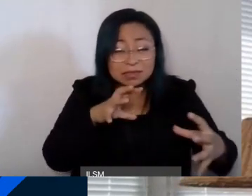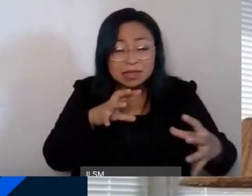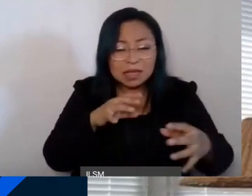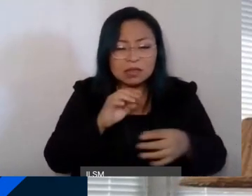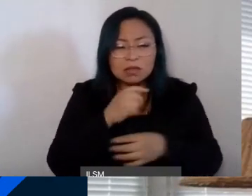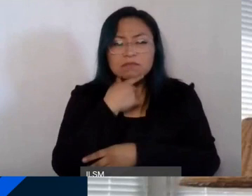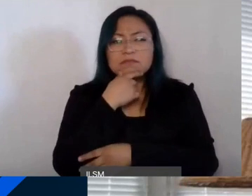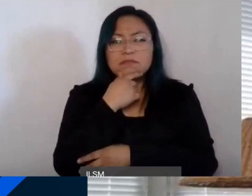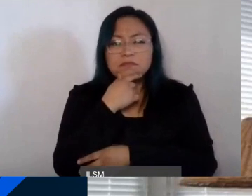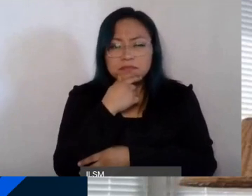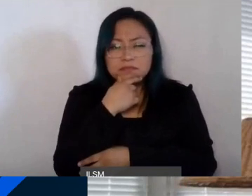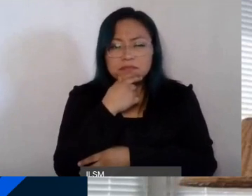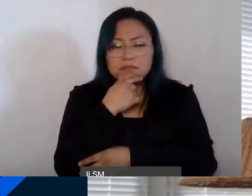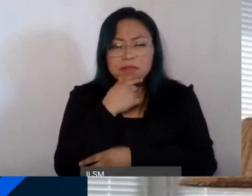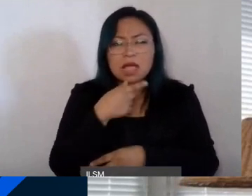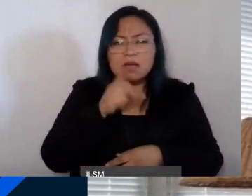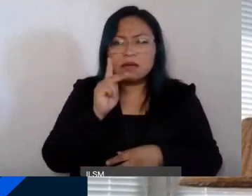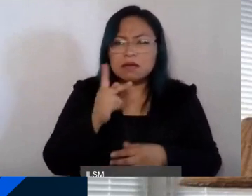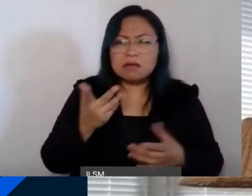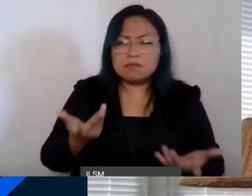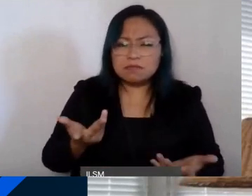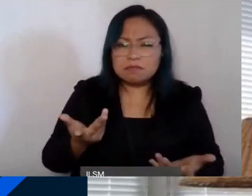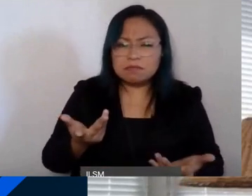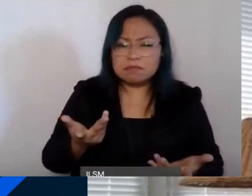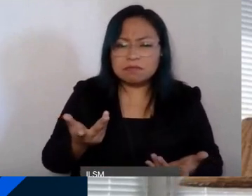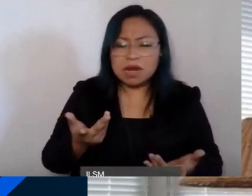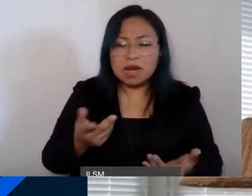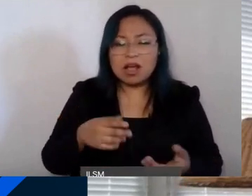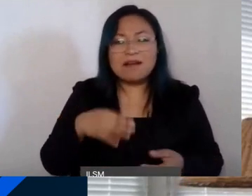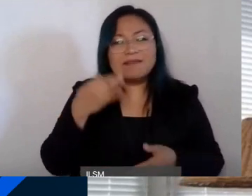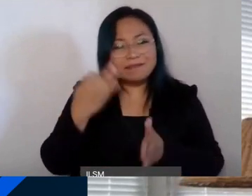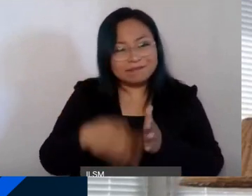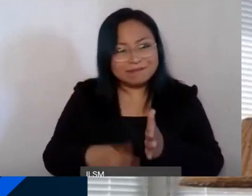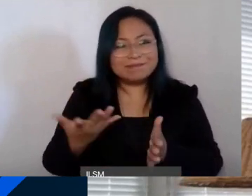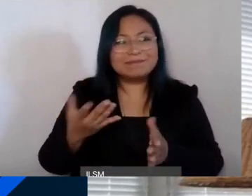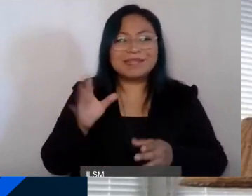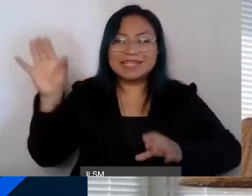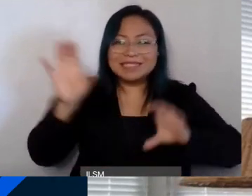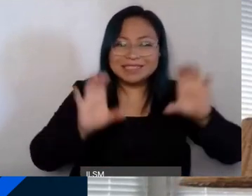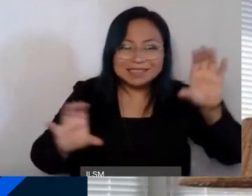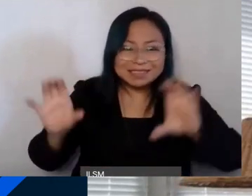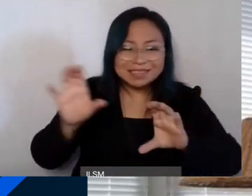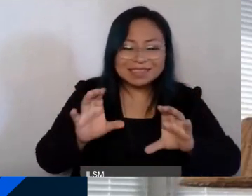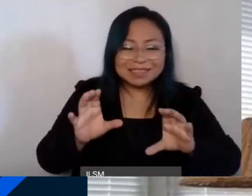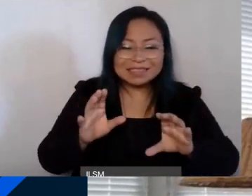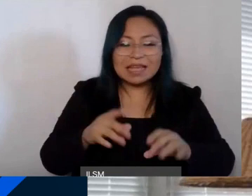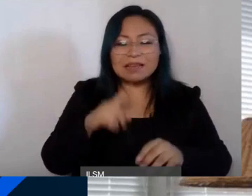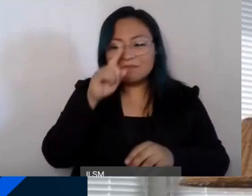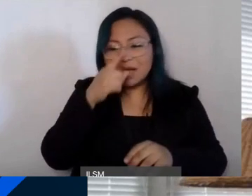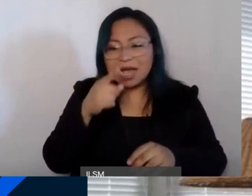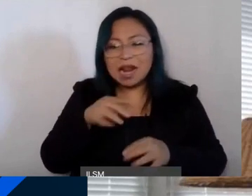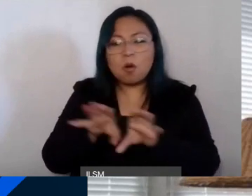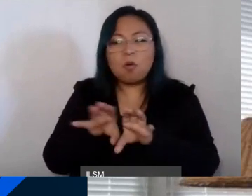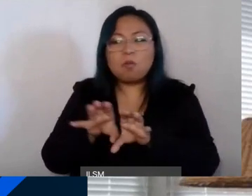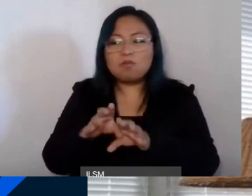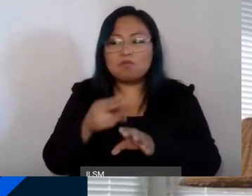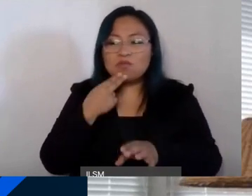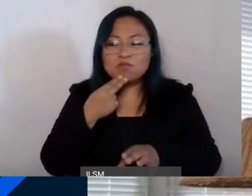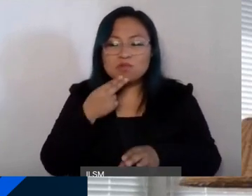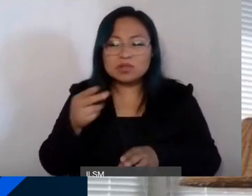pero pero la ciencia desgraciadamente se utiliza a los animales no